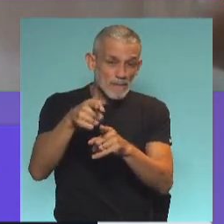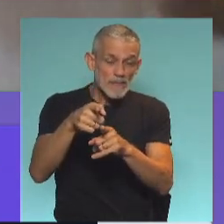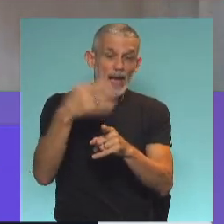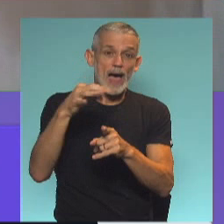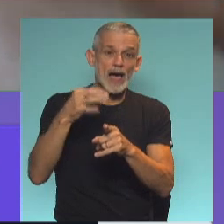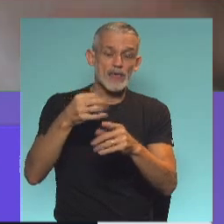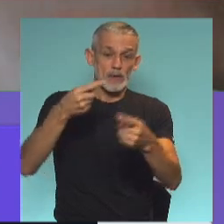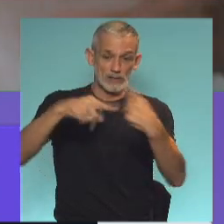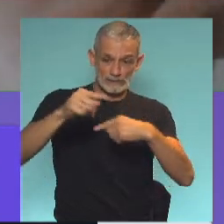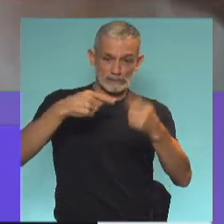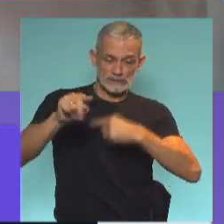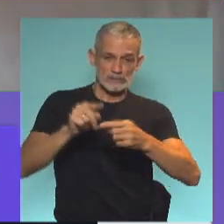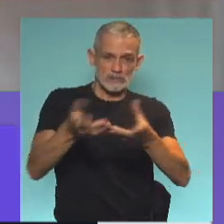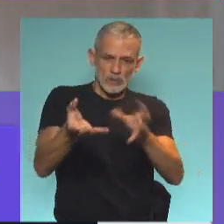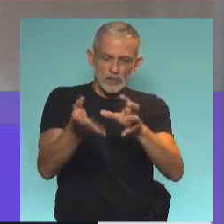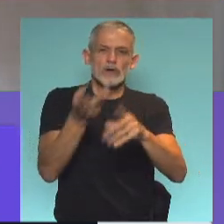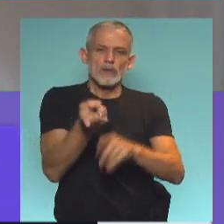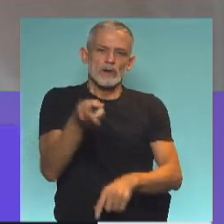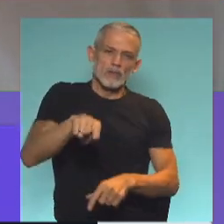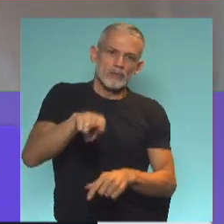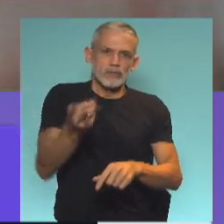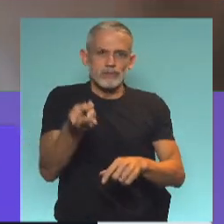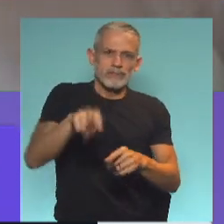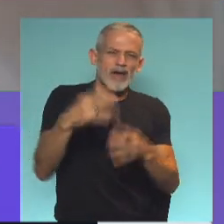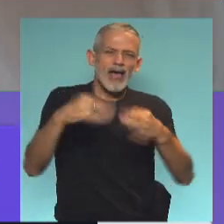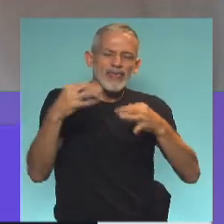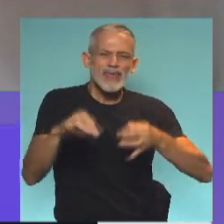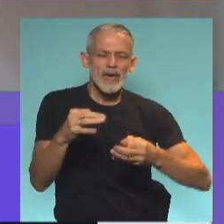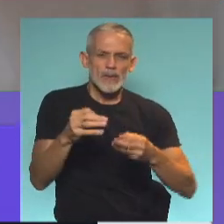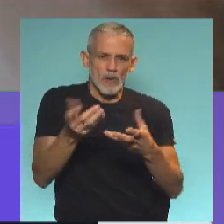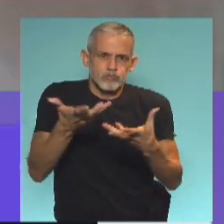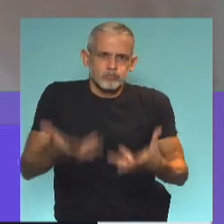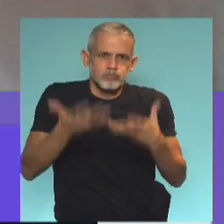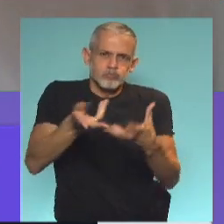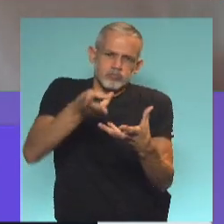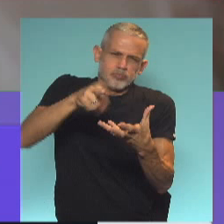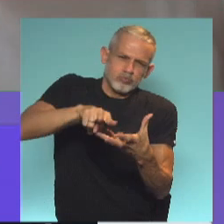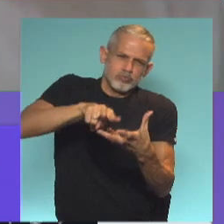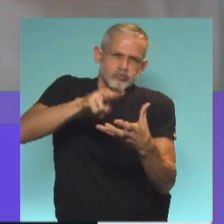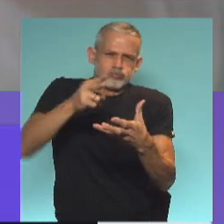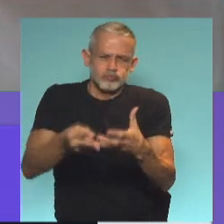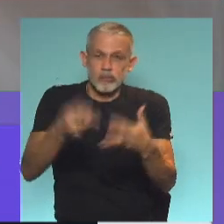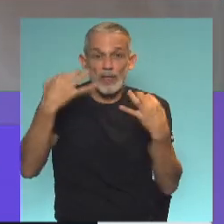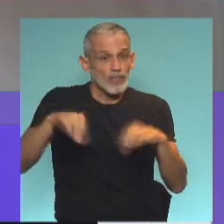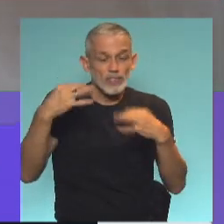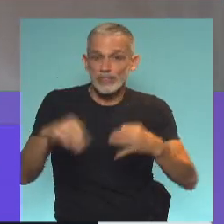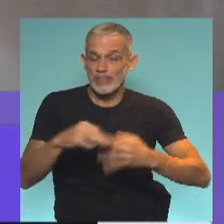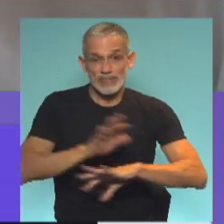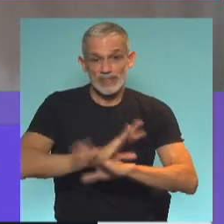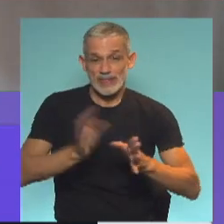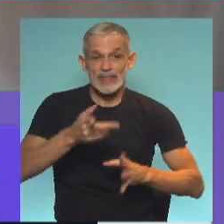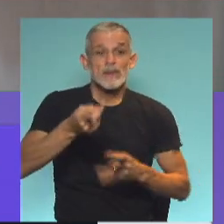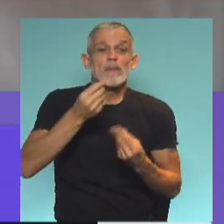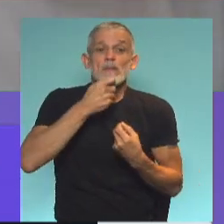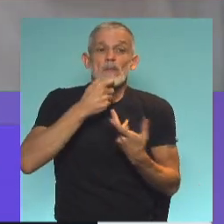estar rotando pacientes en muchas ocasiones de gran volumen, de mucho peso, porque recordemos que uno de los factores de riesgo,